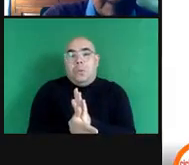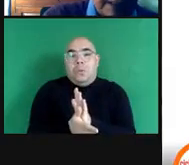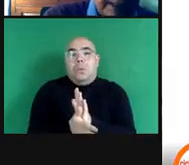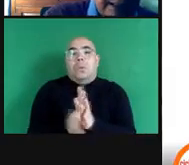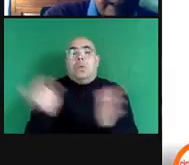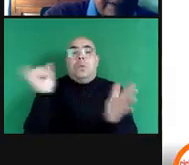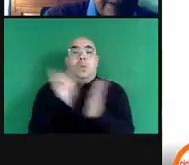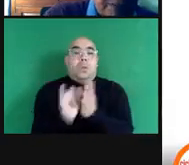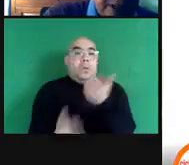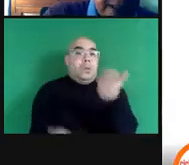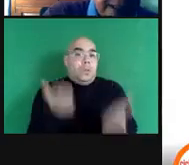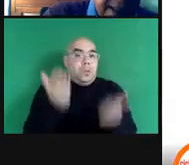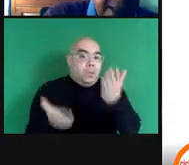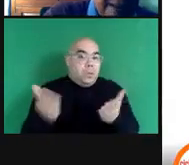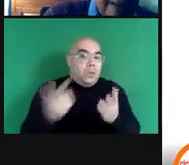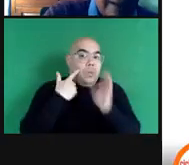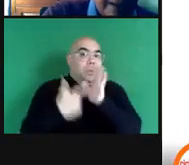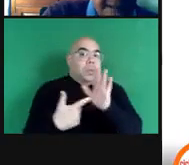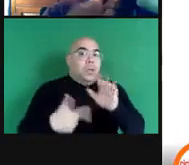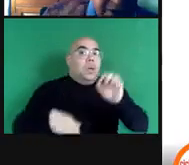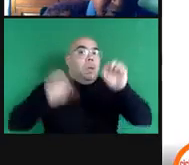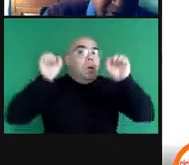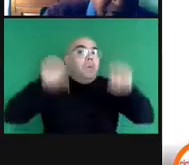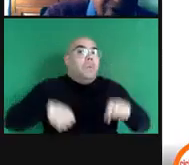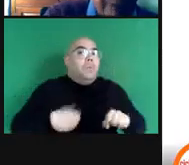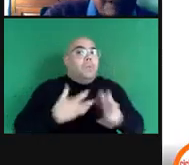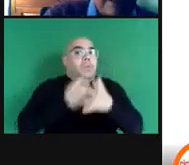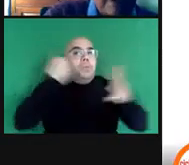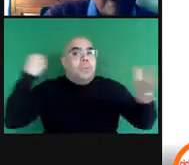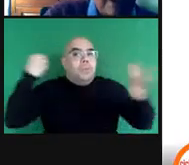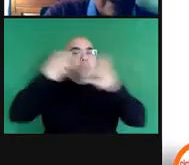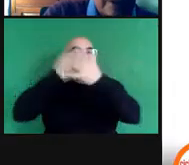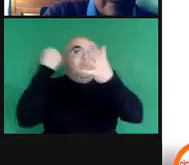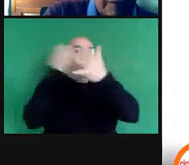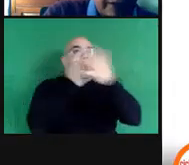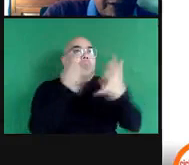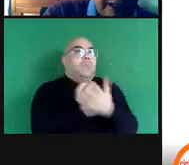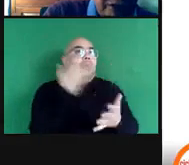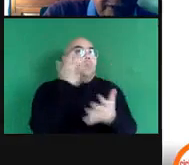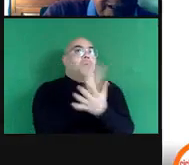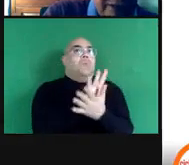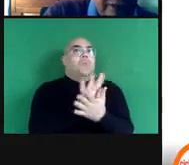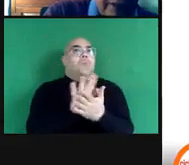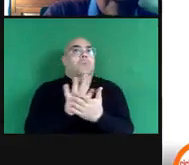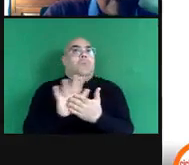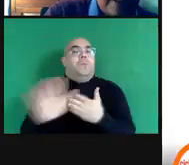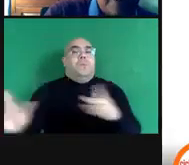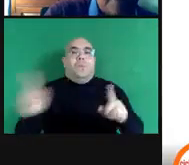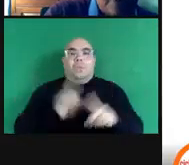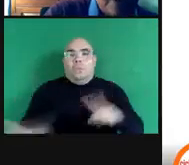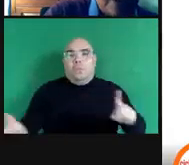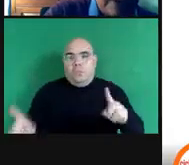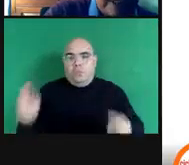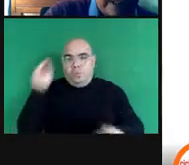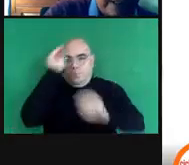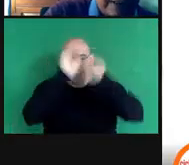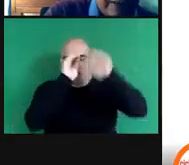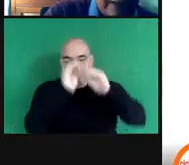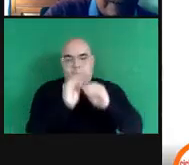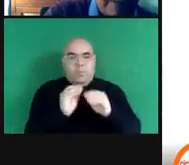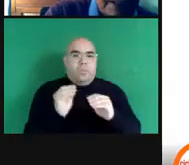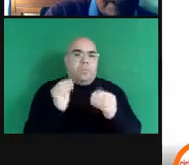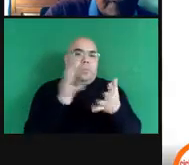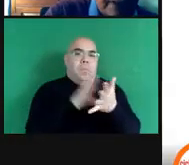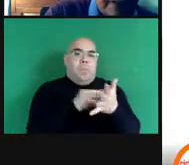veces parece que se puede retirar, queda más o menos limpiecito, pero eso que quedó dentro de los poros en el